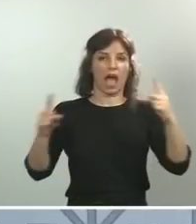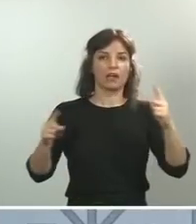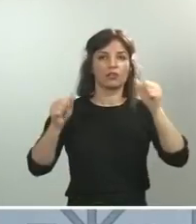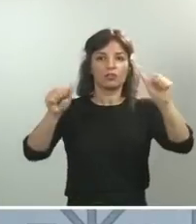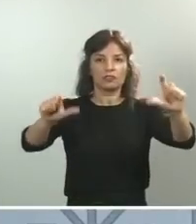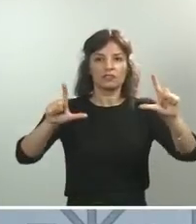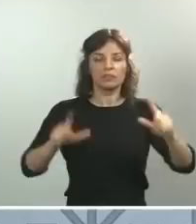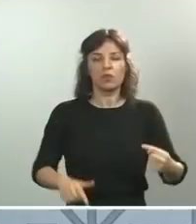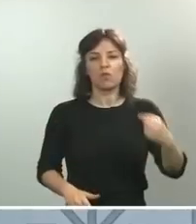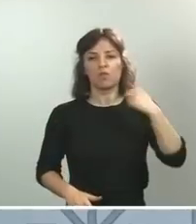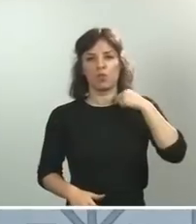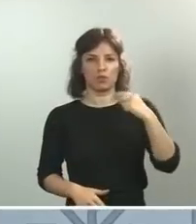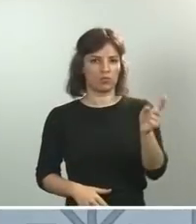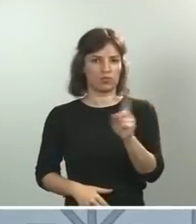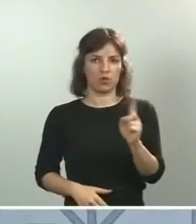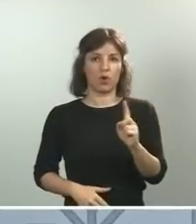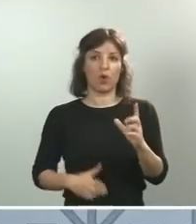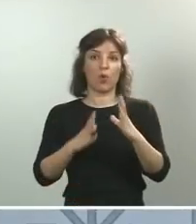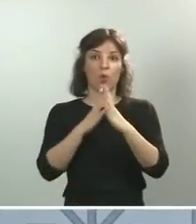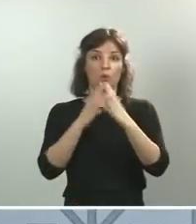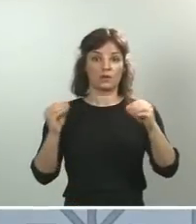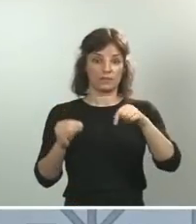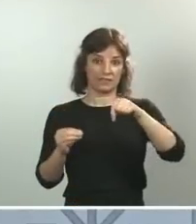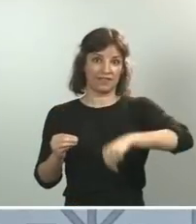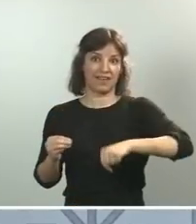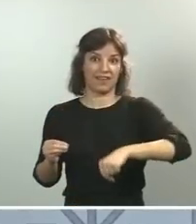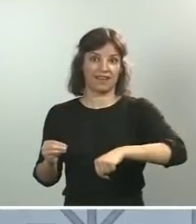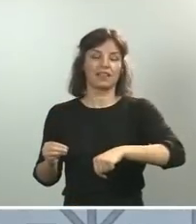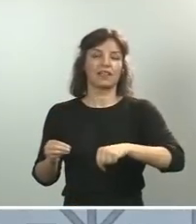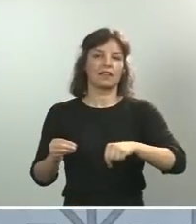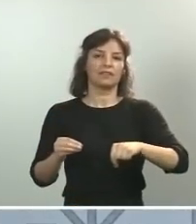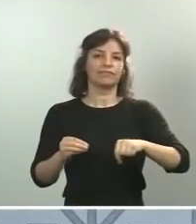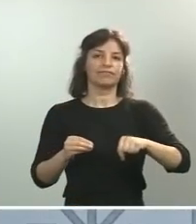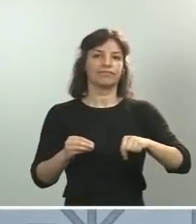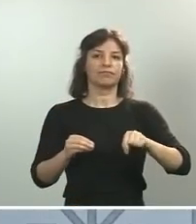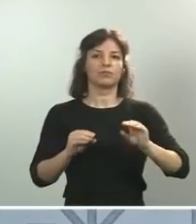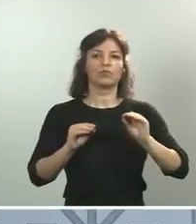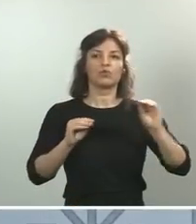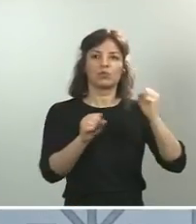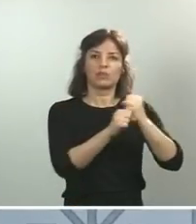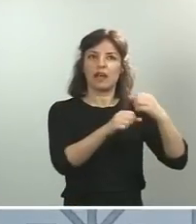universidades de origen que tienen aquí les convalidaran lo que habían hecho.